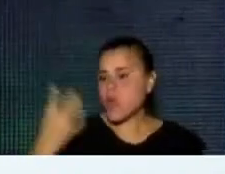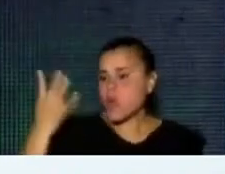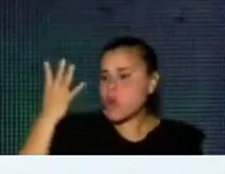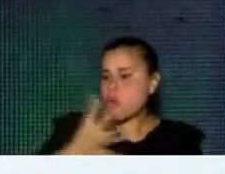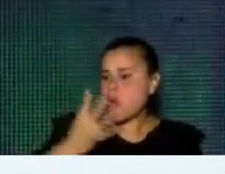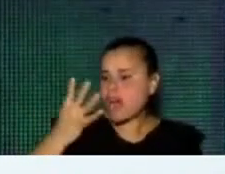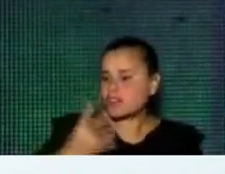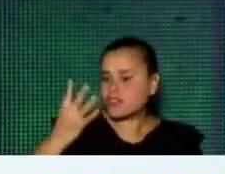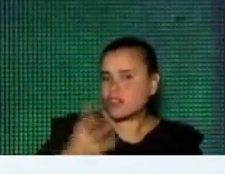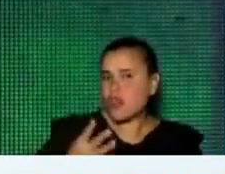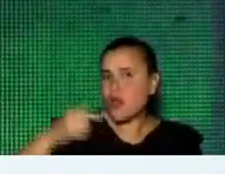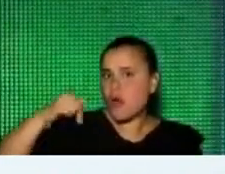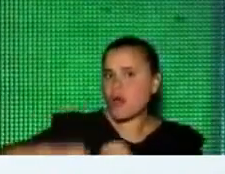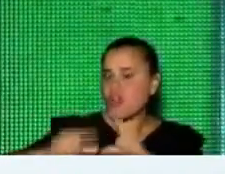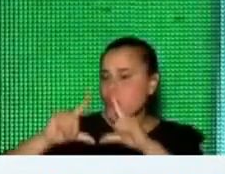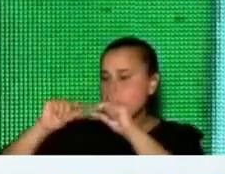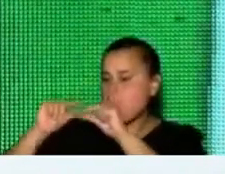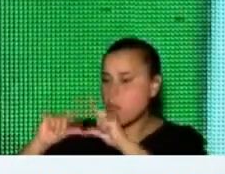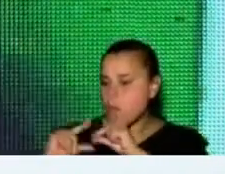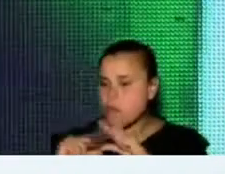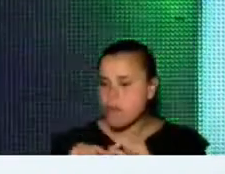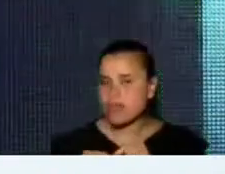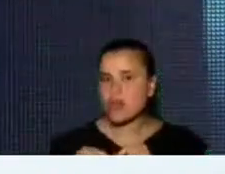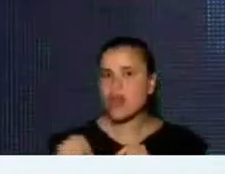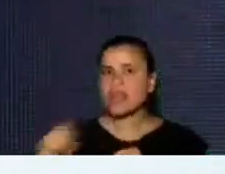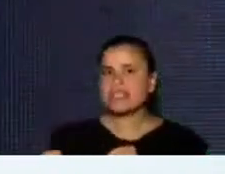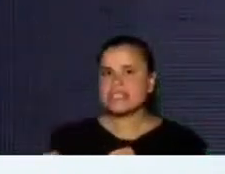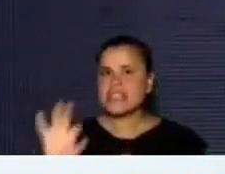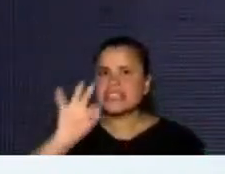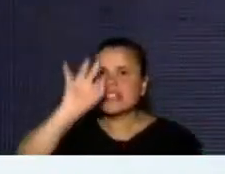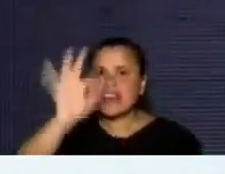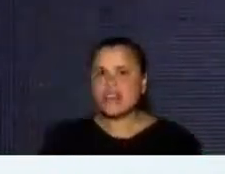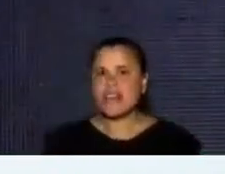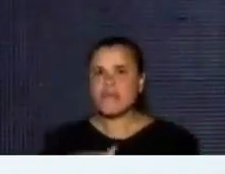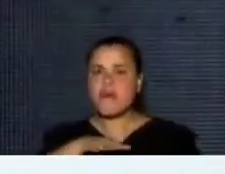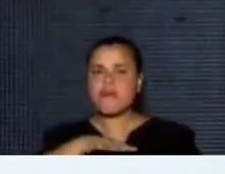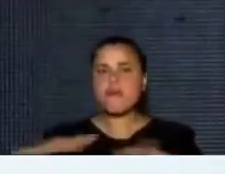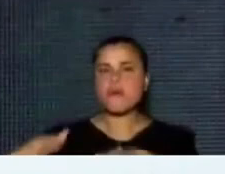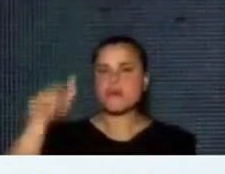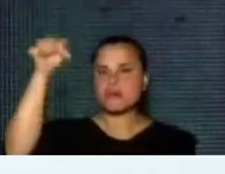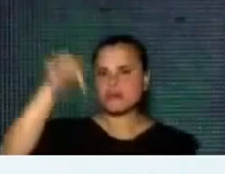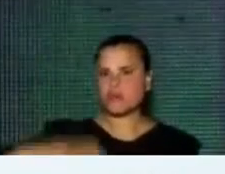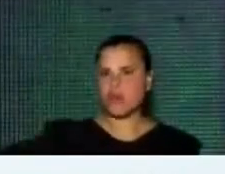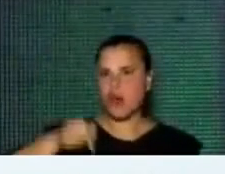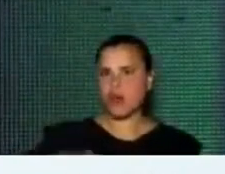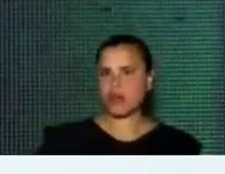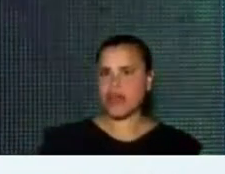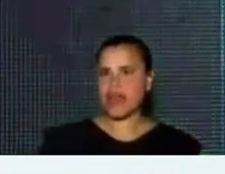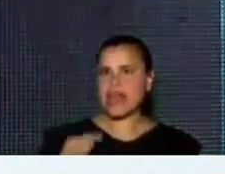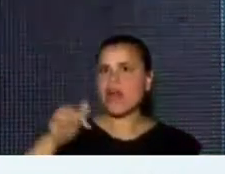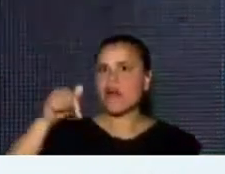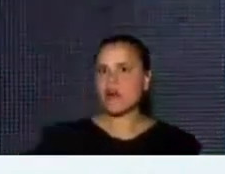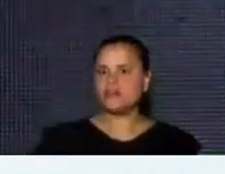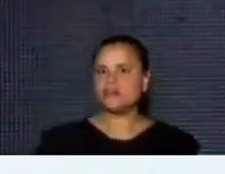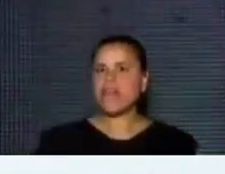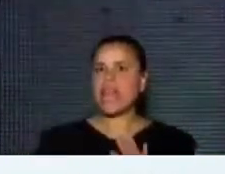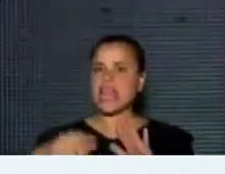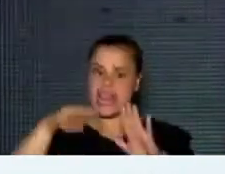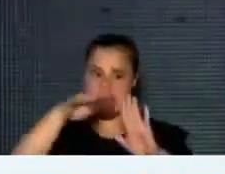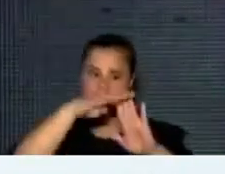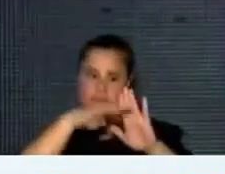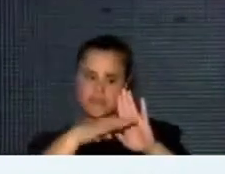tiene que seguir gobernando esta provincia, por no solamente por sus fundamentos para llevar adelante el proyecto que quiere, sino